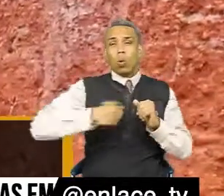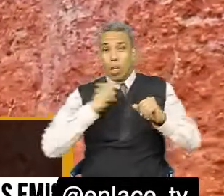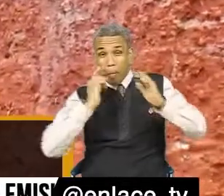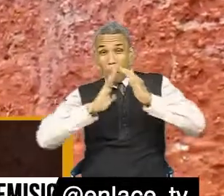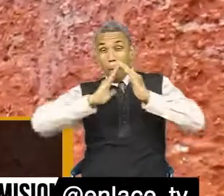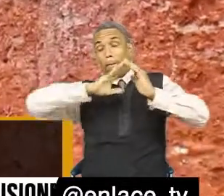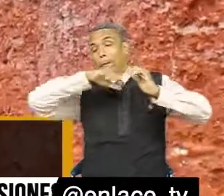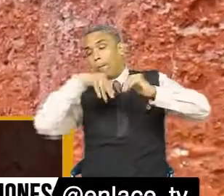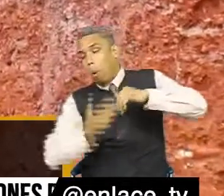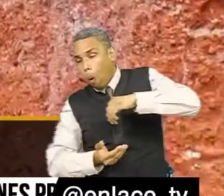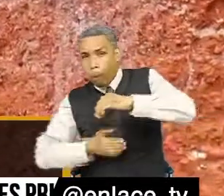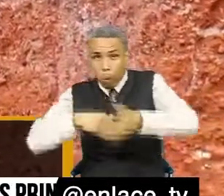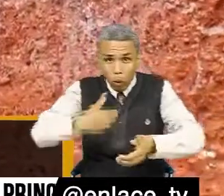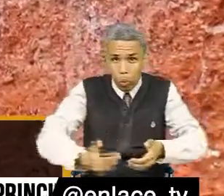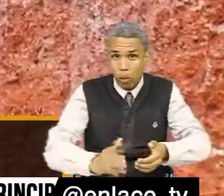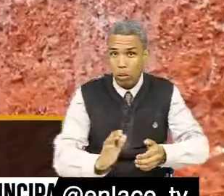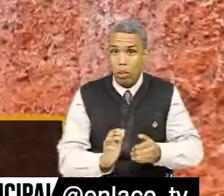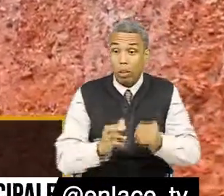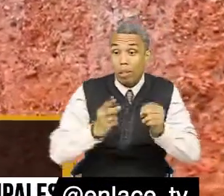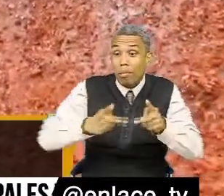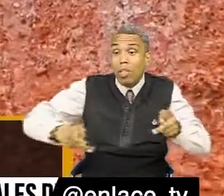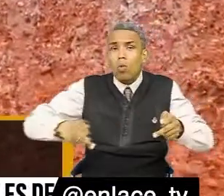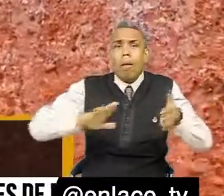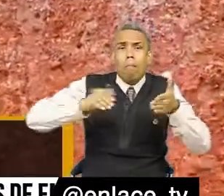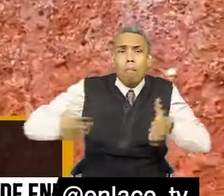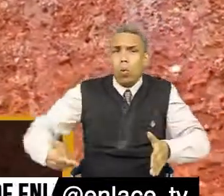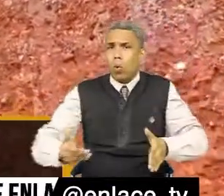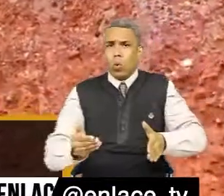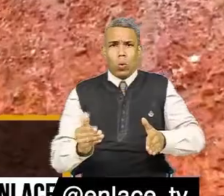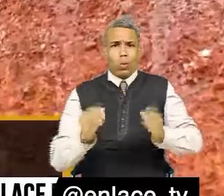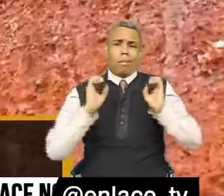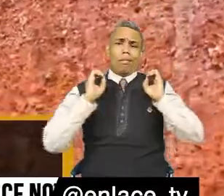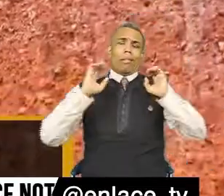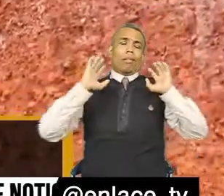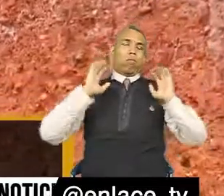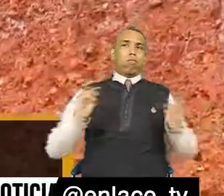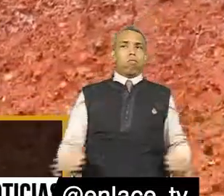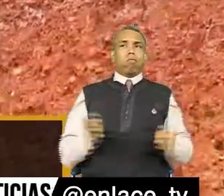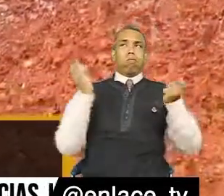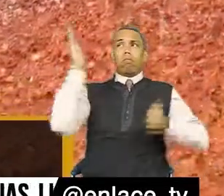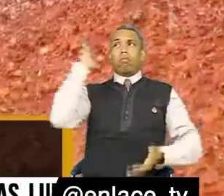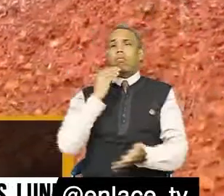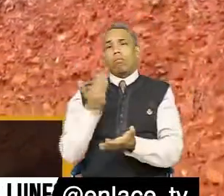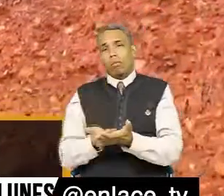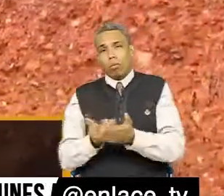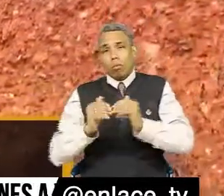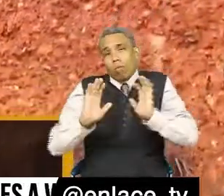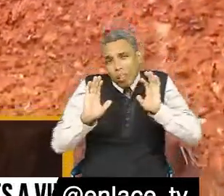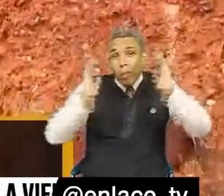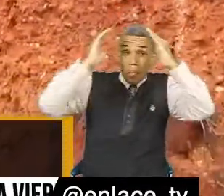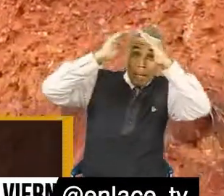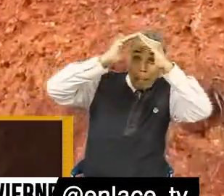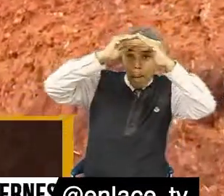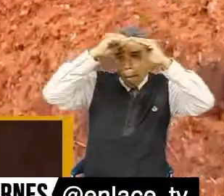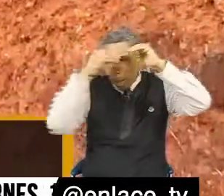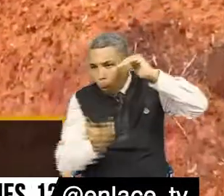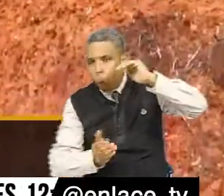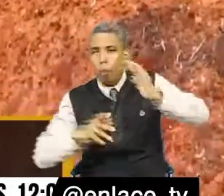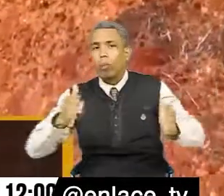hubieron pérdidas humanas ni nada gracias a dios lo material pues se consigue ahorita lo que nos queda es